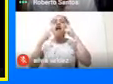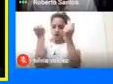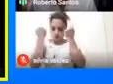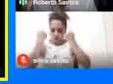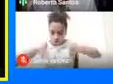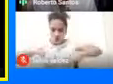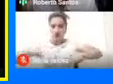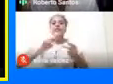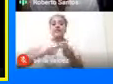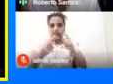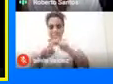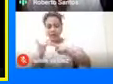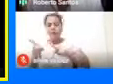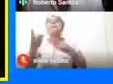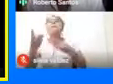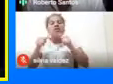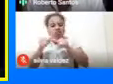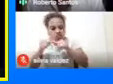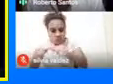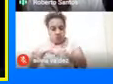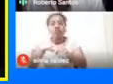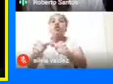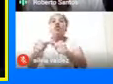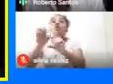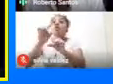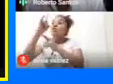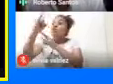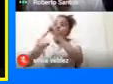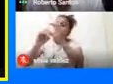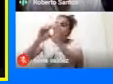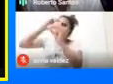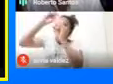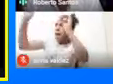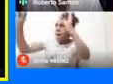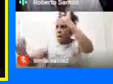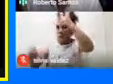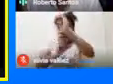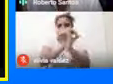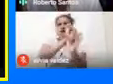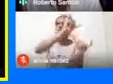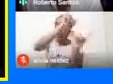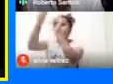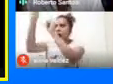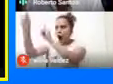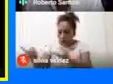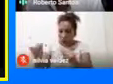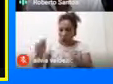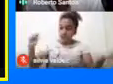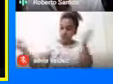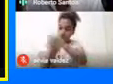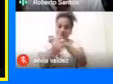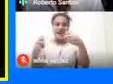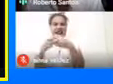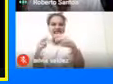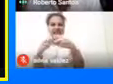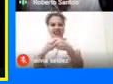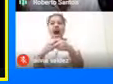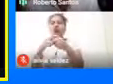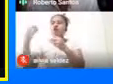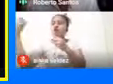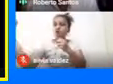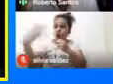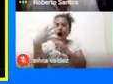Para mantener Las órbitas De los planetas Girando a su alrededor Y transformando Con su energía Y su frecuencia de luz